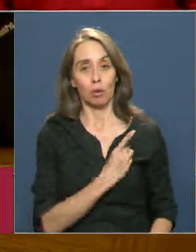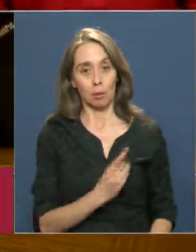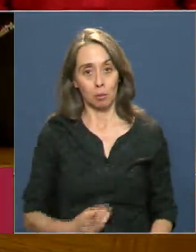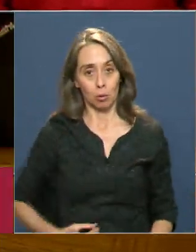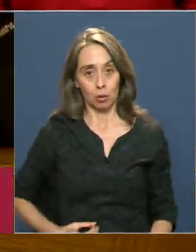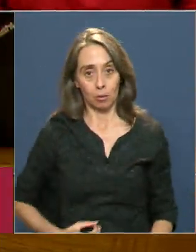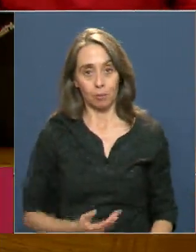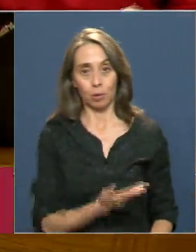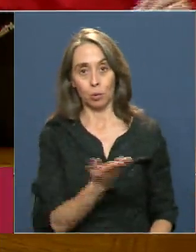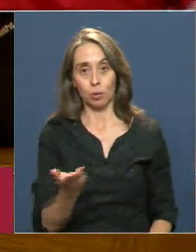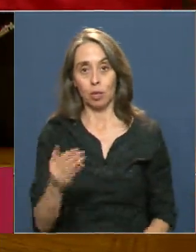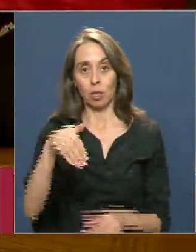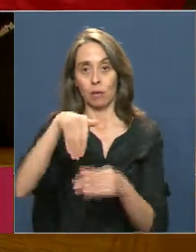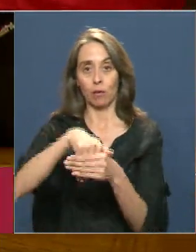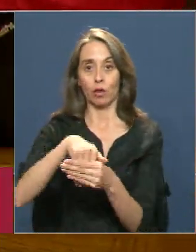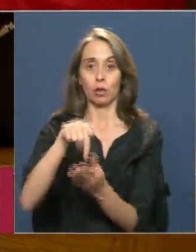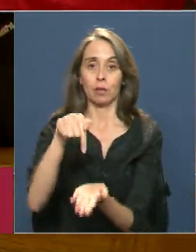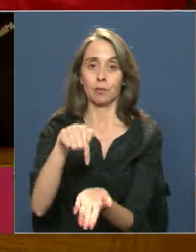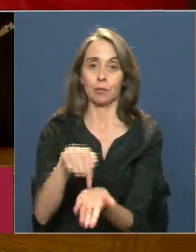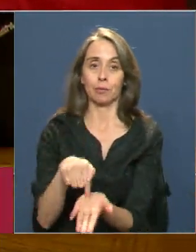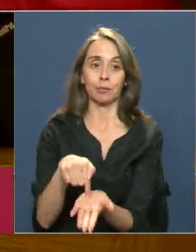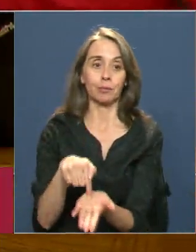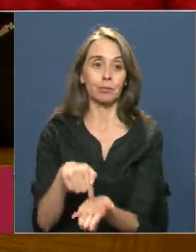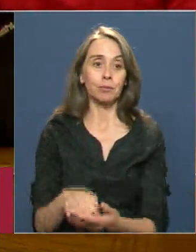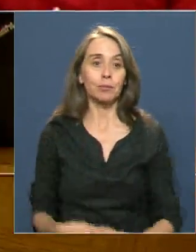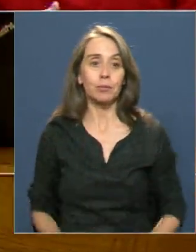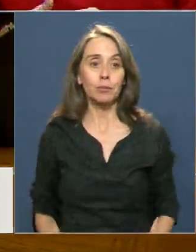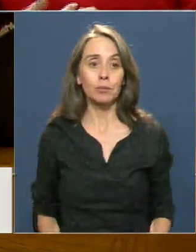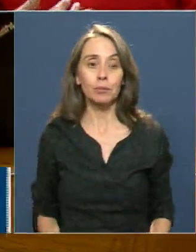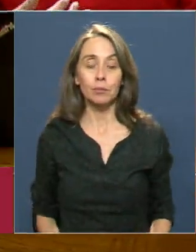diputados. En votación.